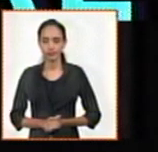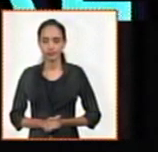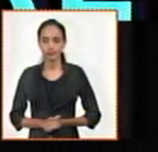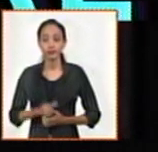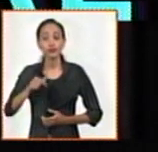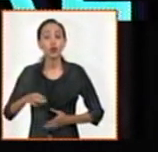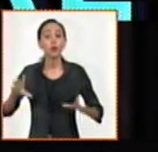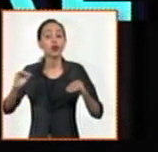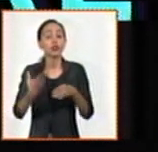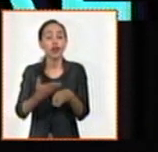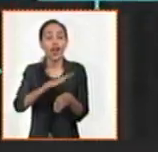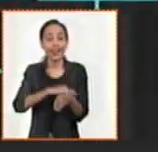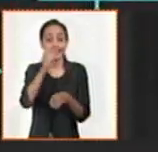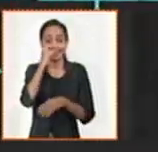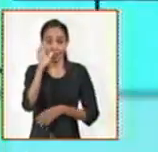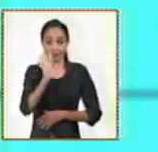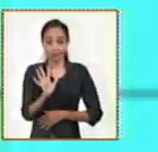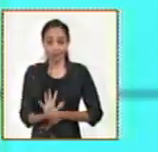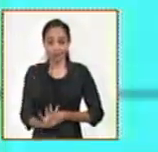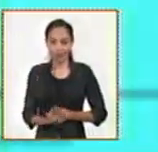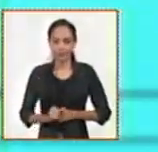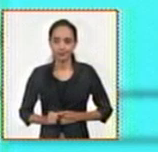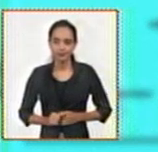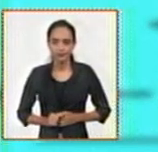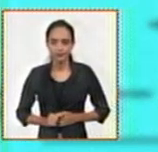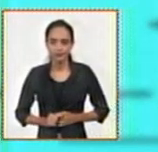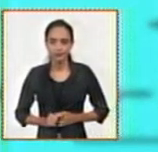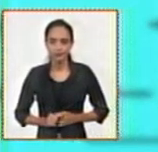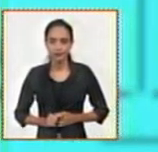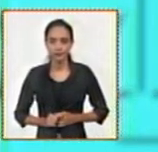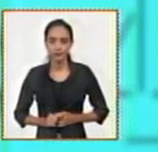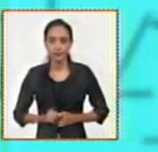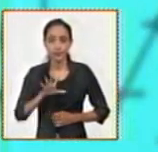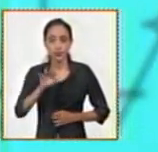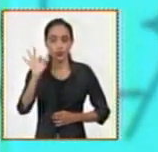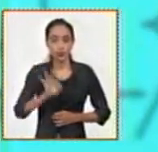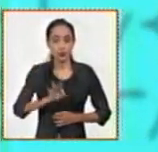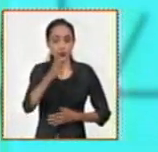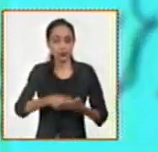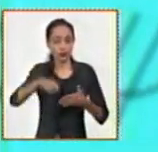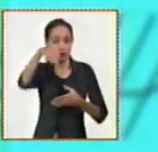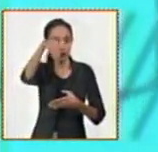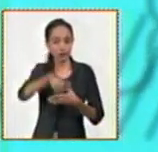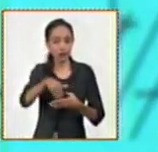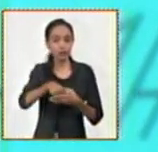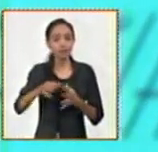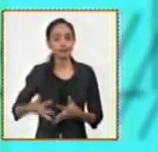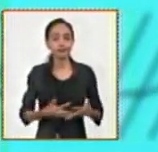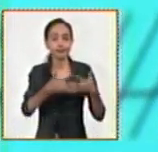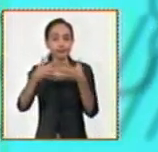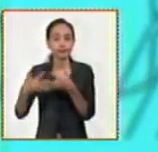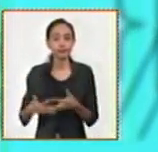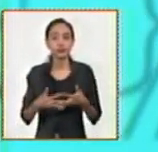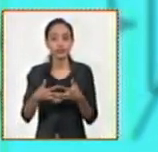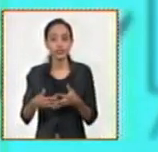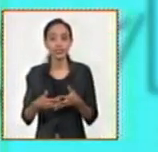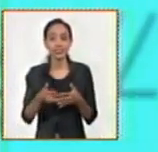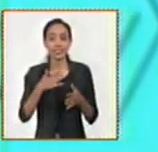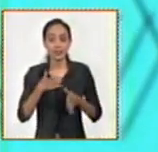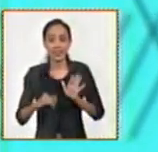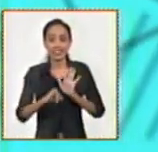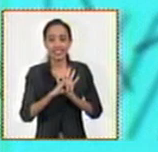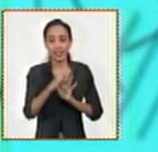Esta noche, antes de la novela. 8% of registered voters that are Cuban in the United States identify as Republican. That